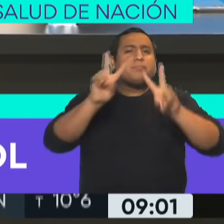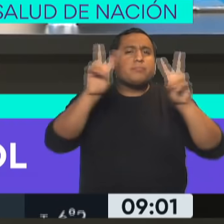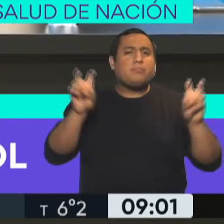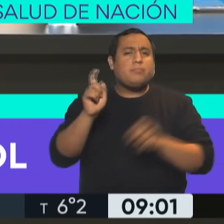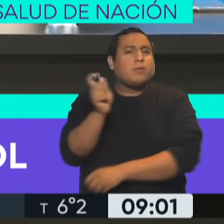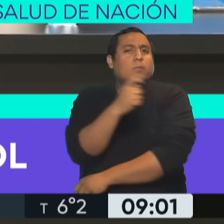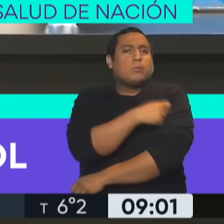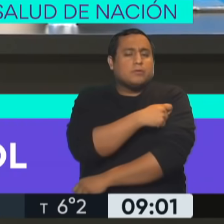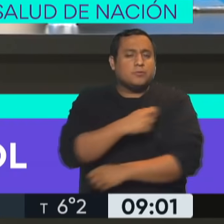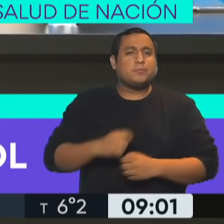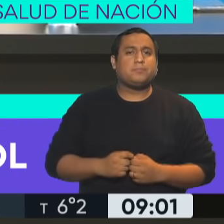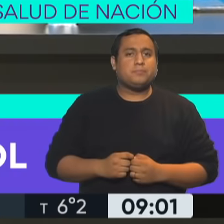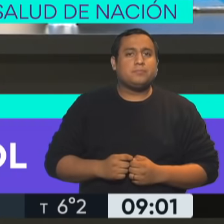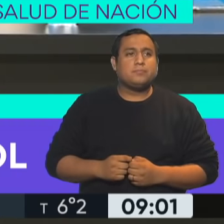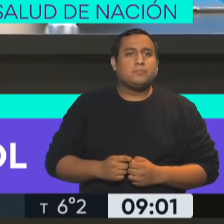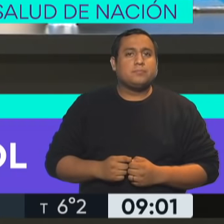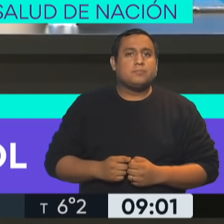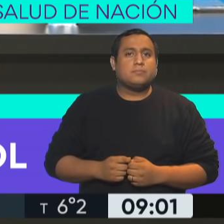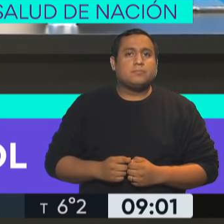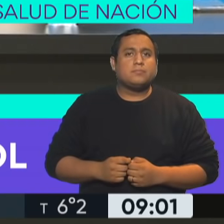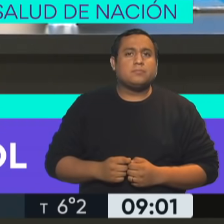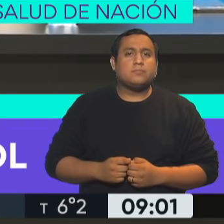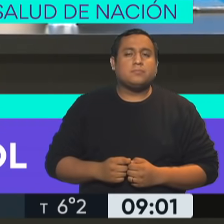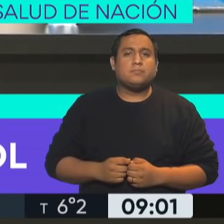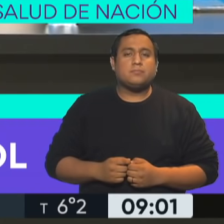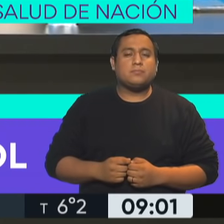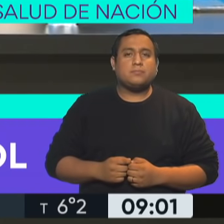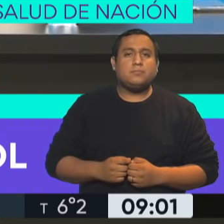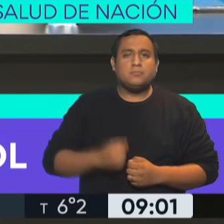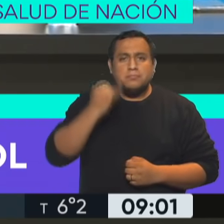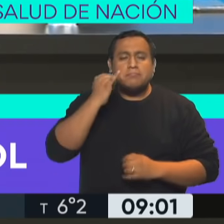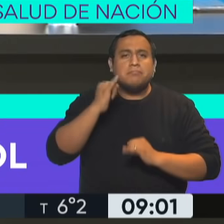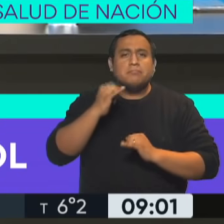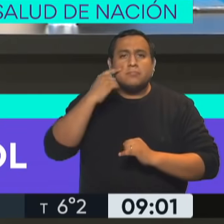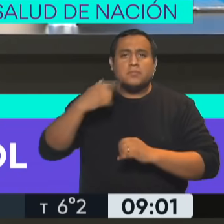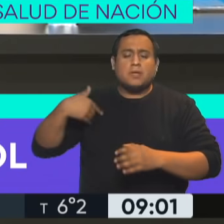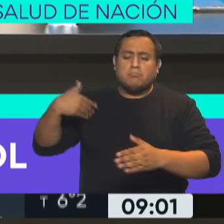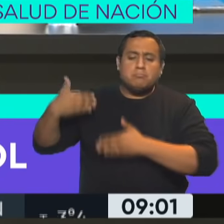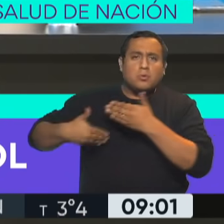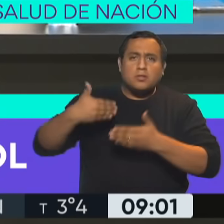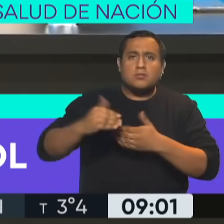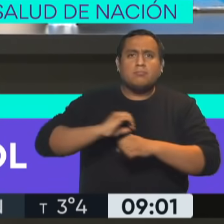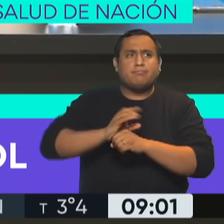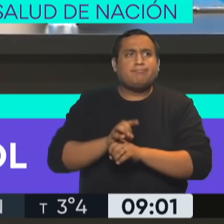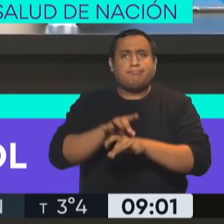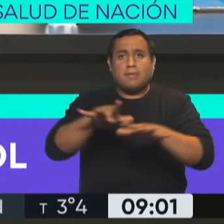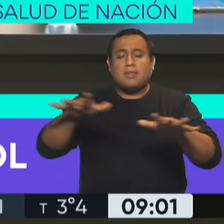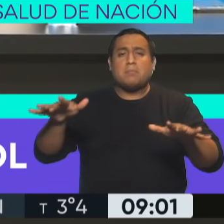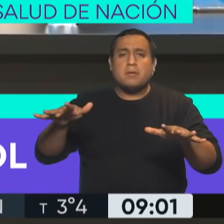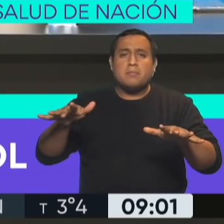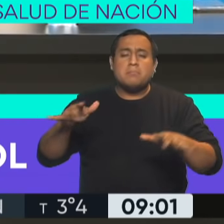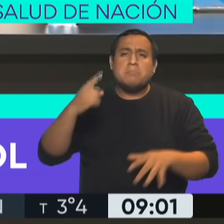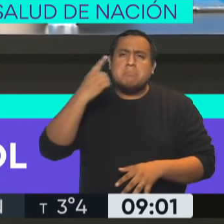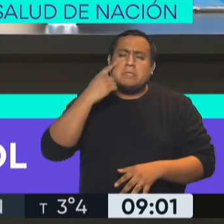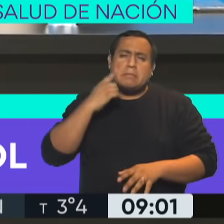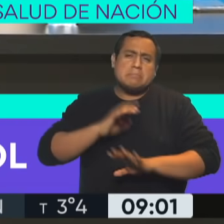vacunación, si ya quedó descartado, teniendo en cuenta cómo se viene dando el proceso de la pandemia, si ya quedó descartado, o por lo